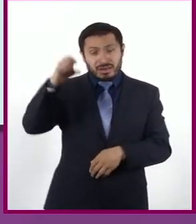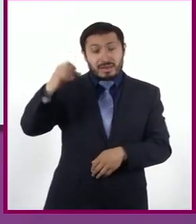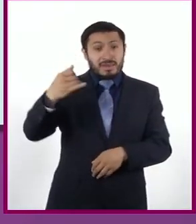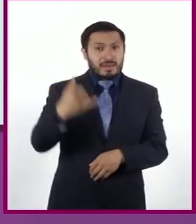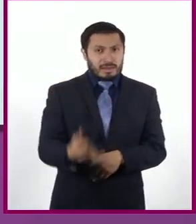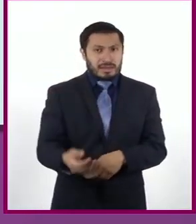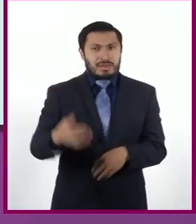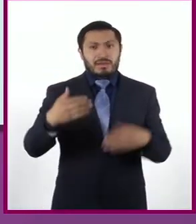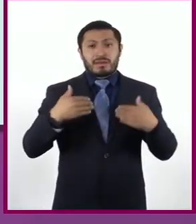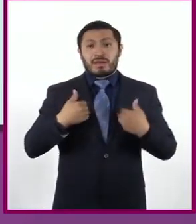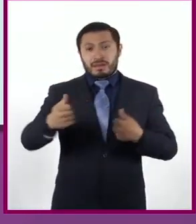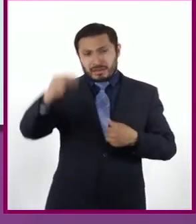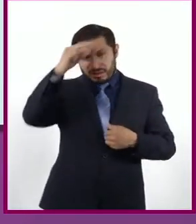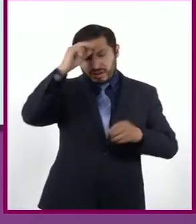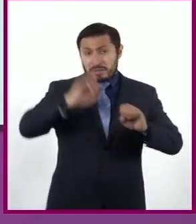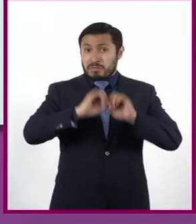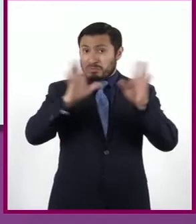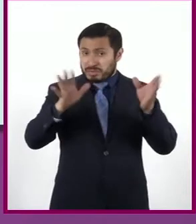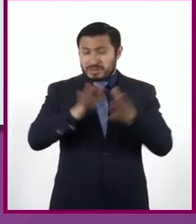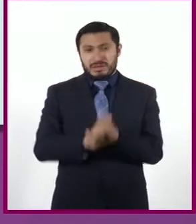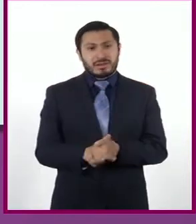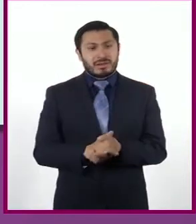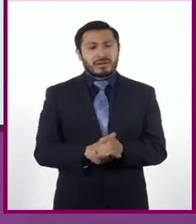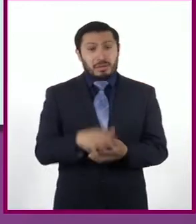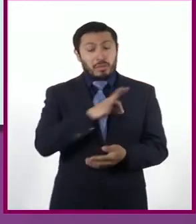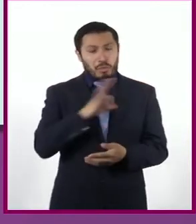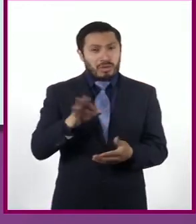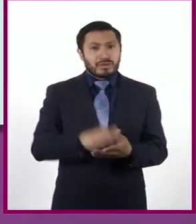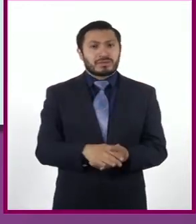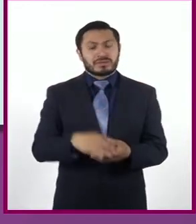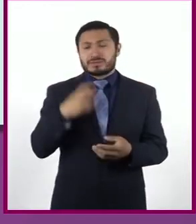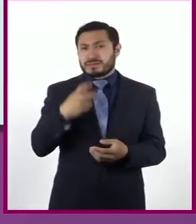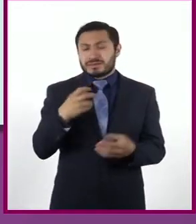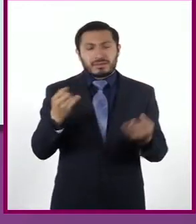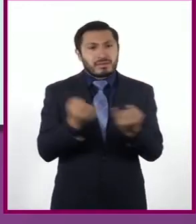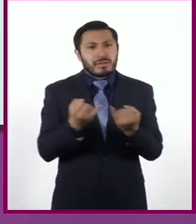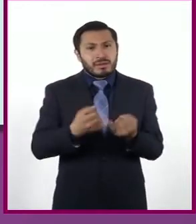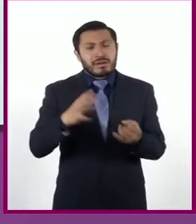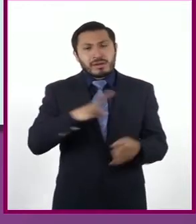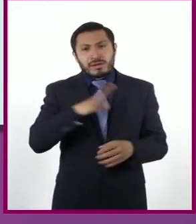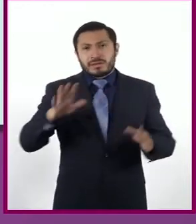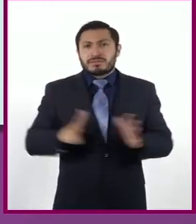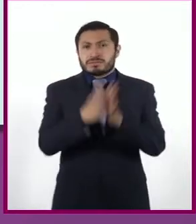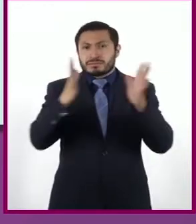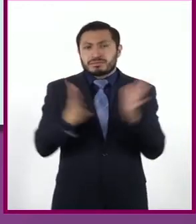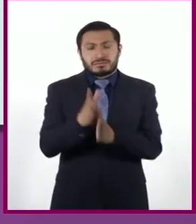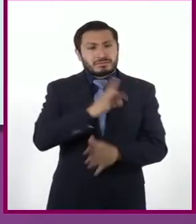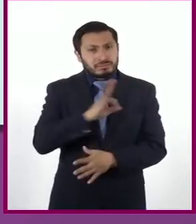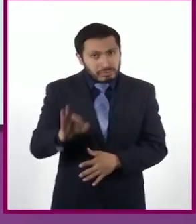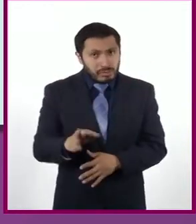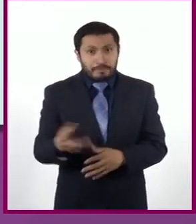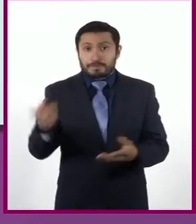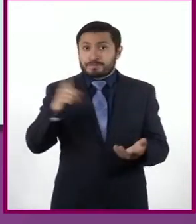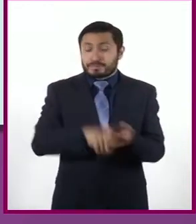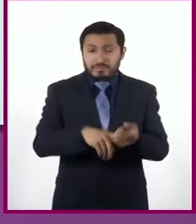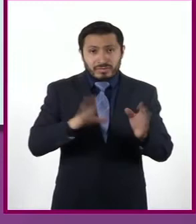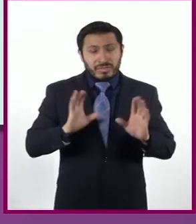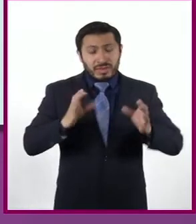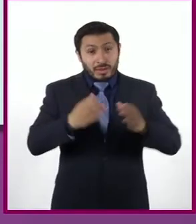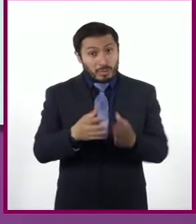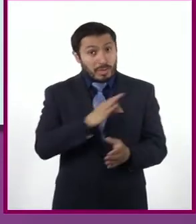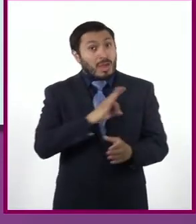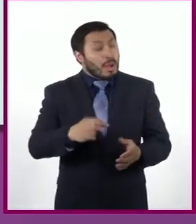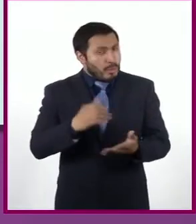o niño. Por lo tanto, confiere la capacidad que tienen de participar como ciudadanos y actores de cambio en la